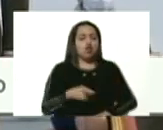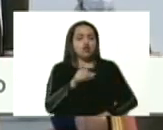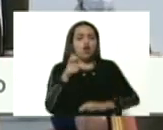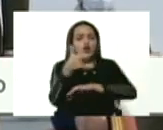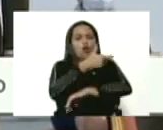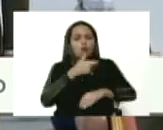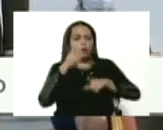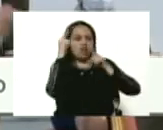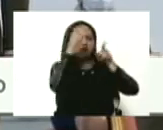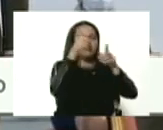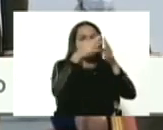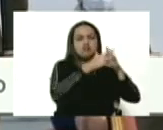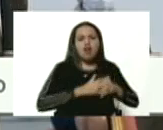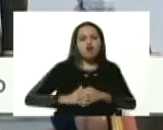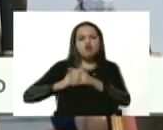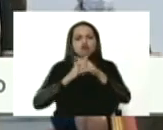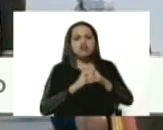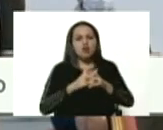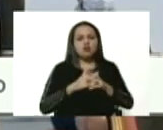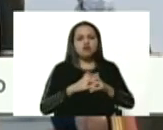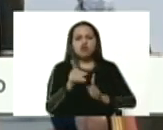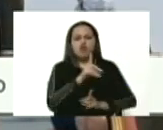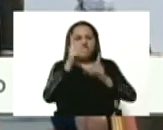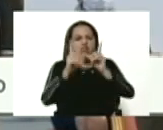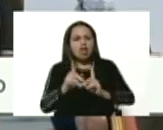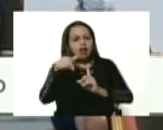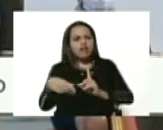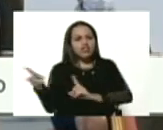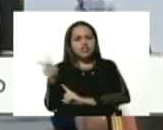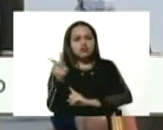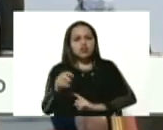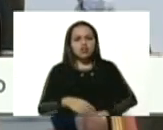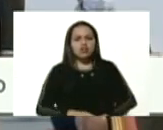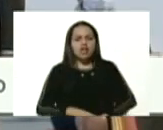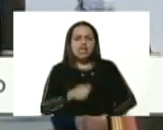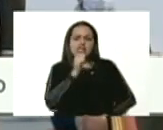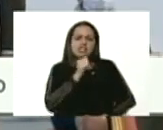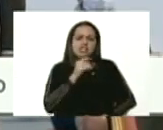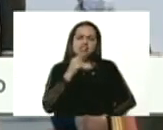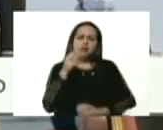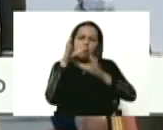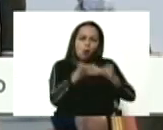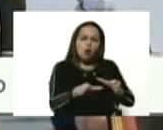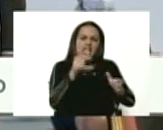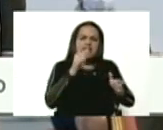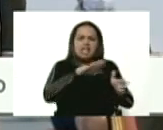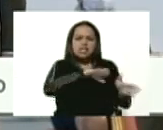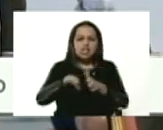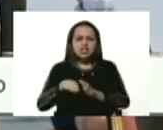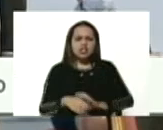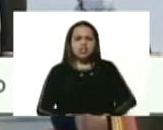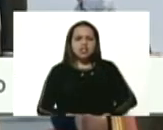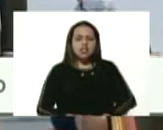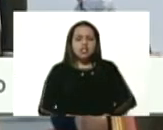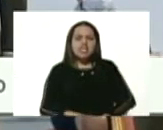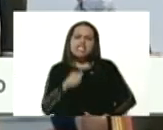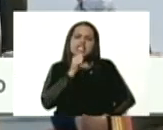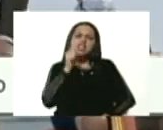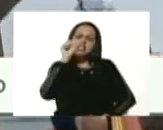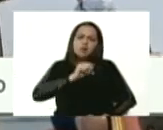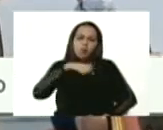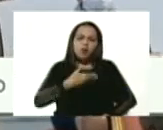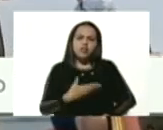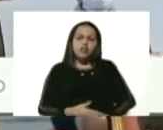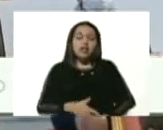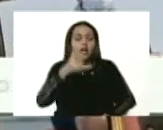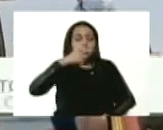de Estados Unidos en Venezuela quien decide, quien pone, quien quita. Es el soberano pueblo de Venezuela a través